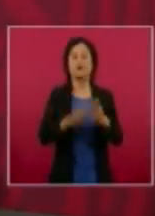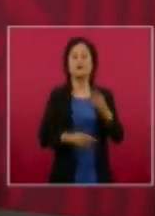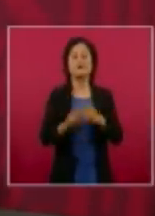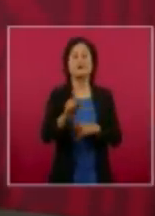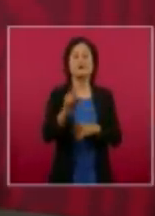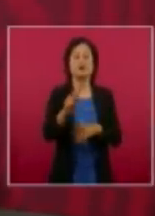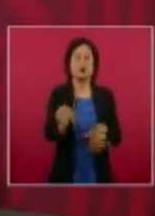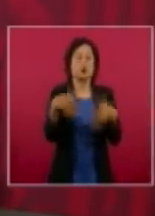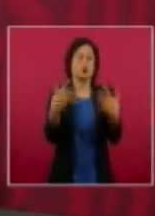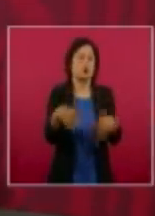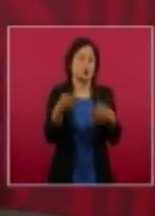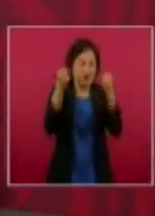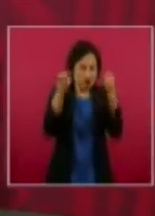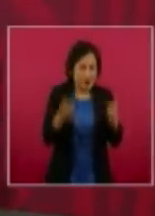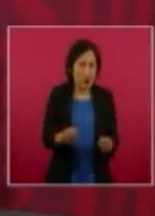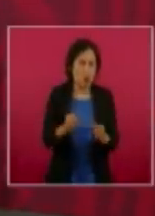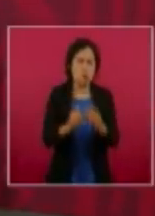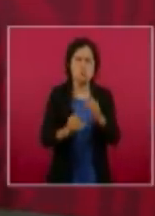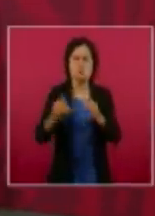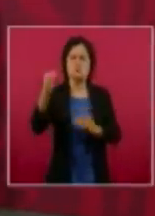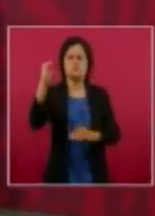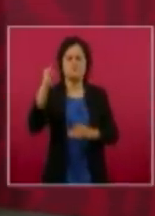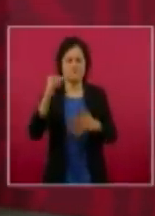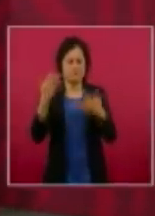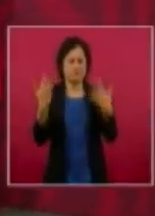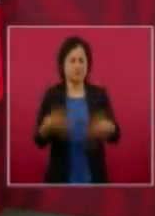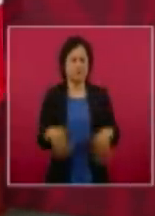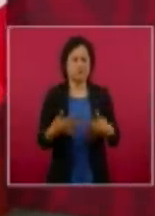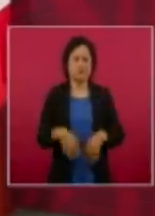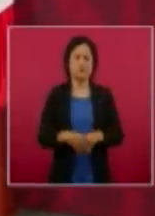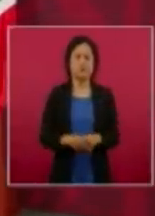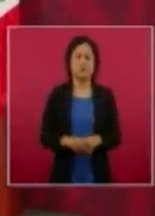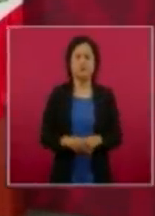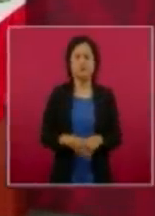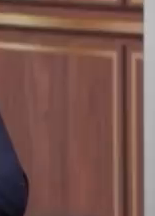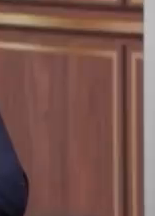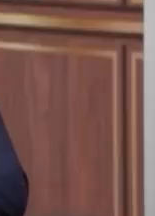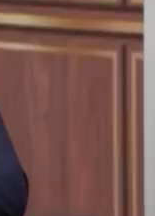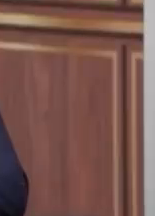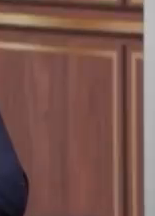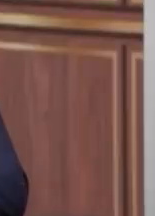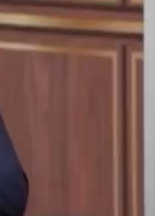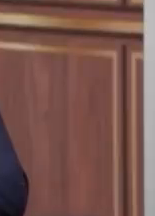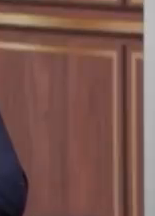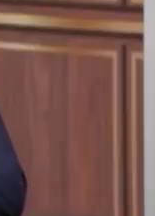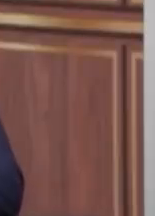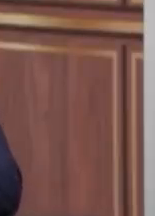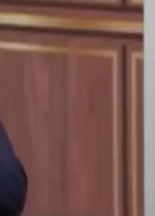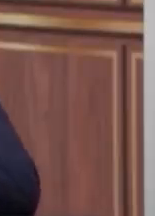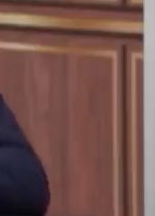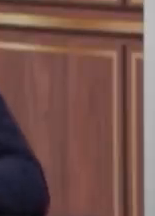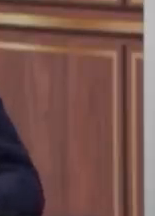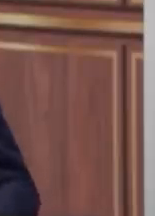hay que señalar que para Biden es importante porque le